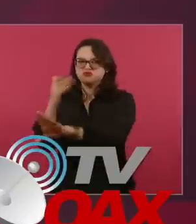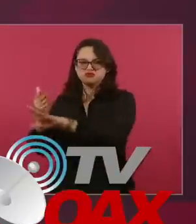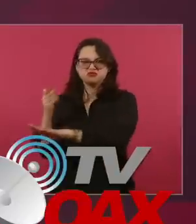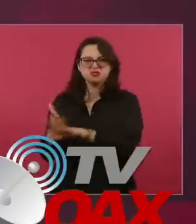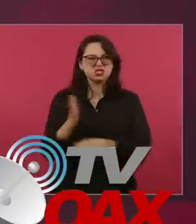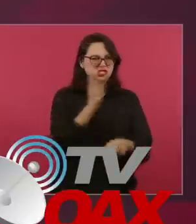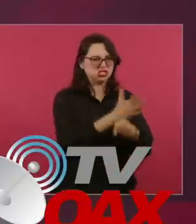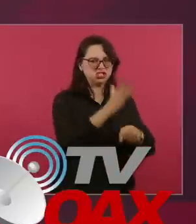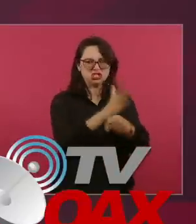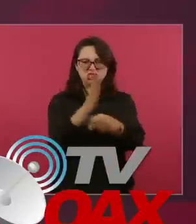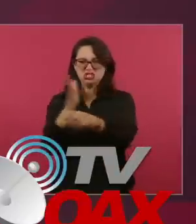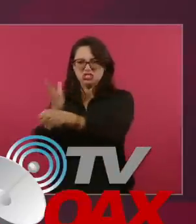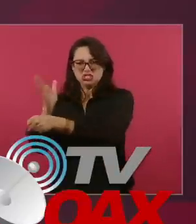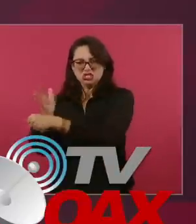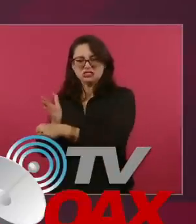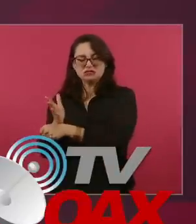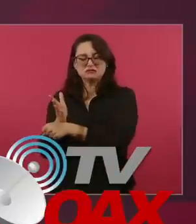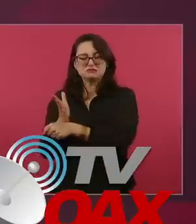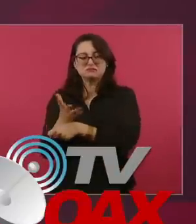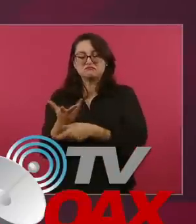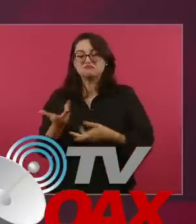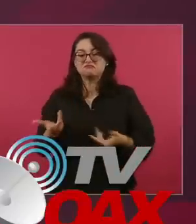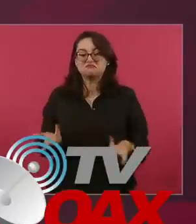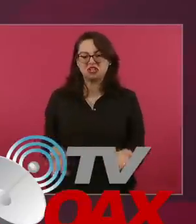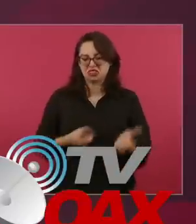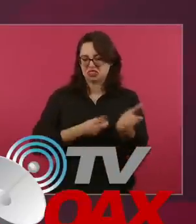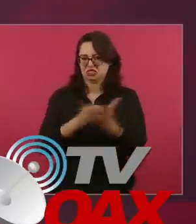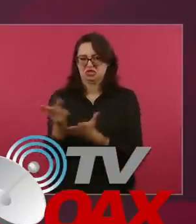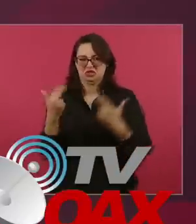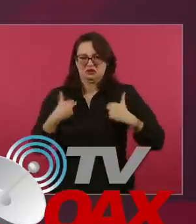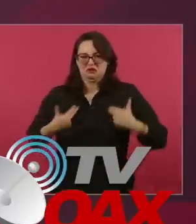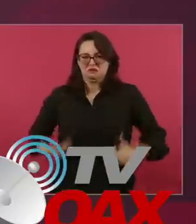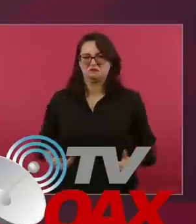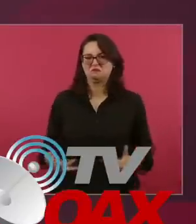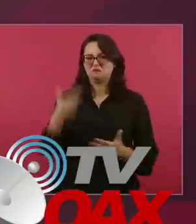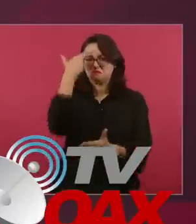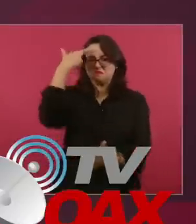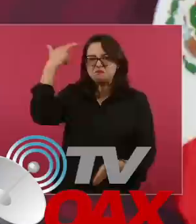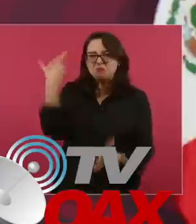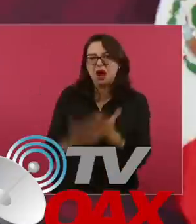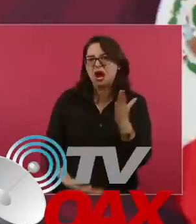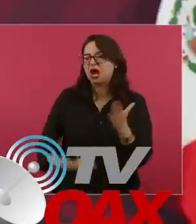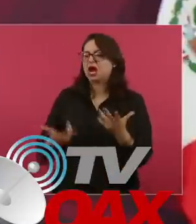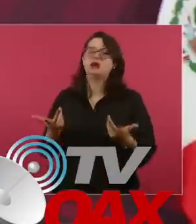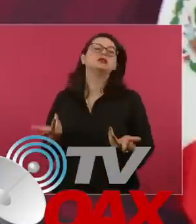que muchas veces violan derechos humanos porque